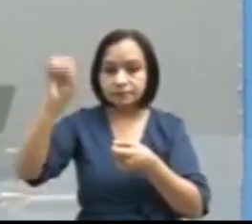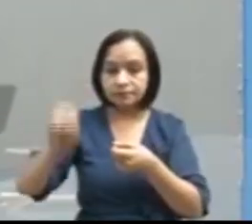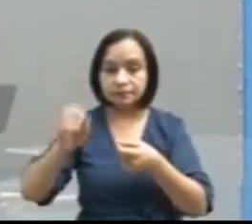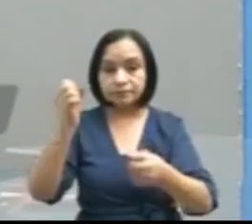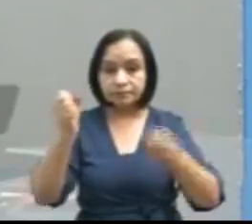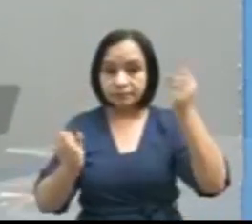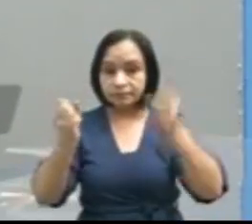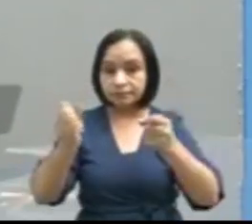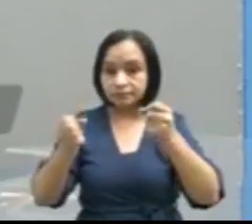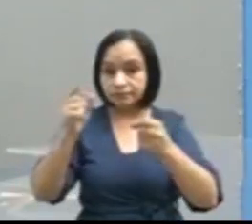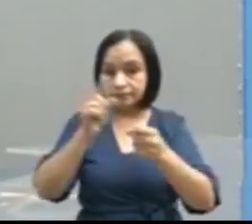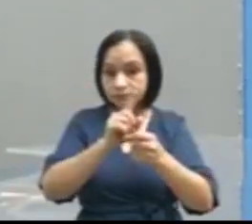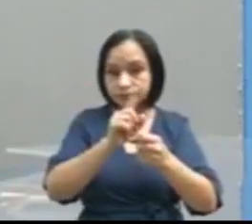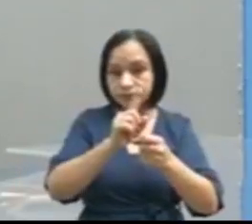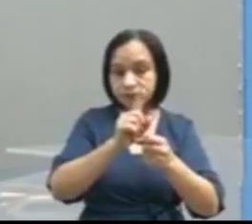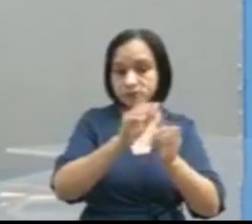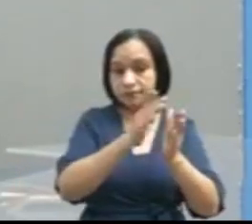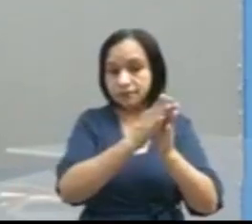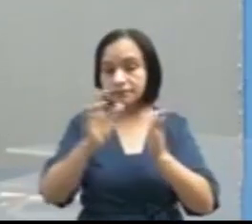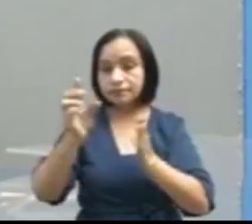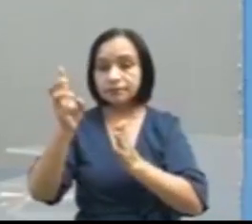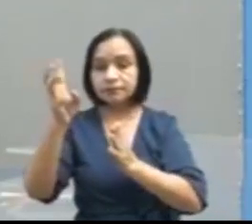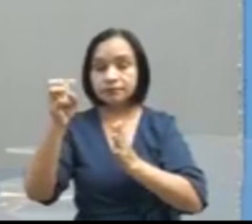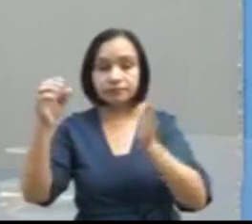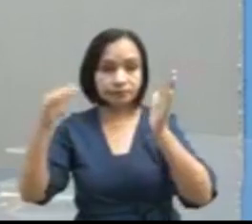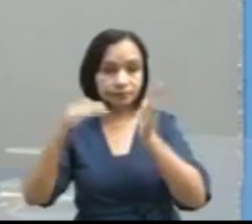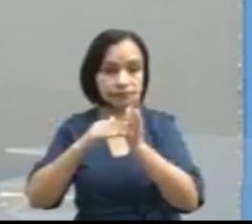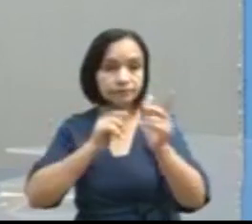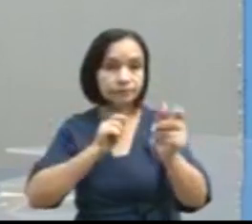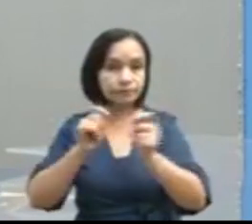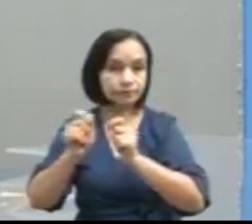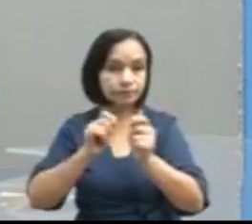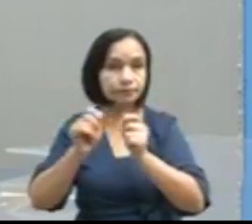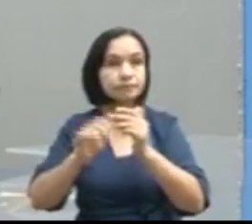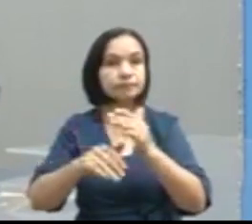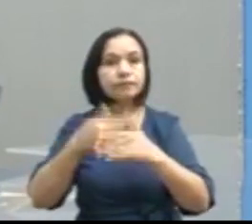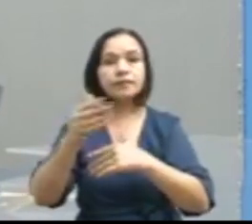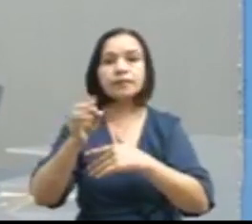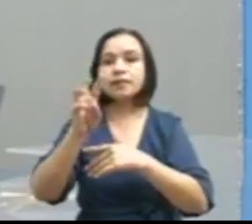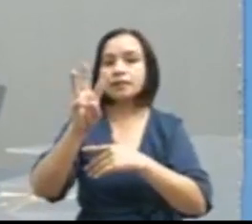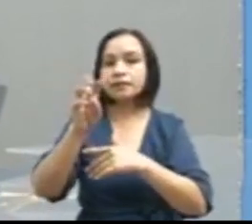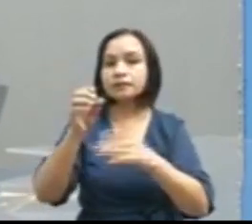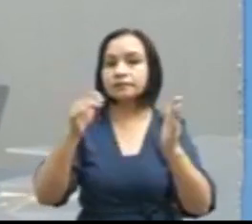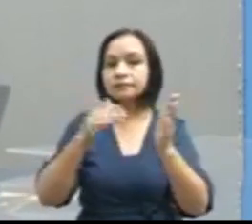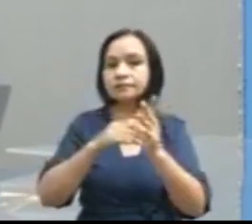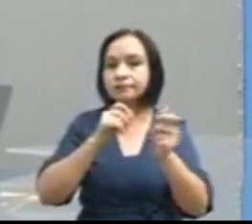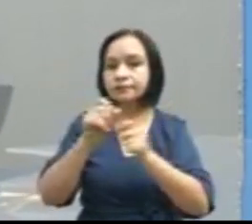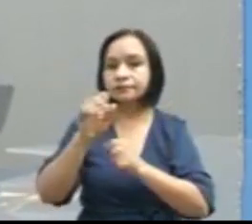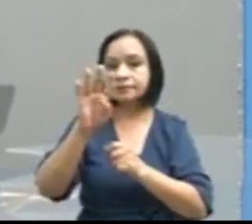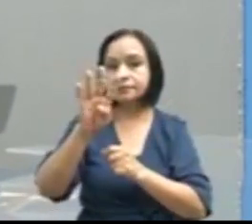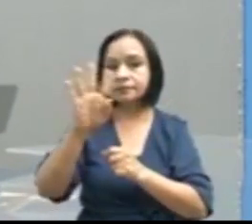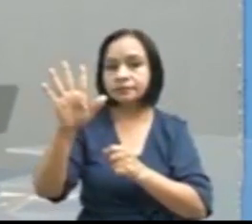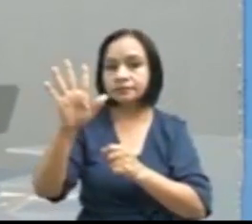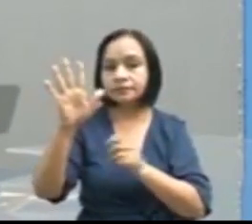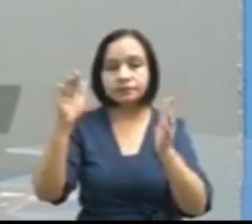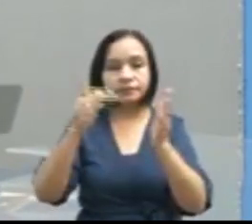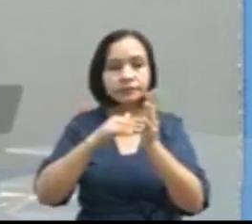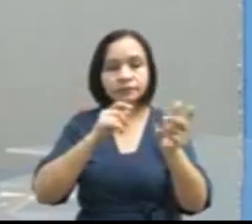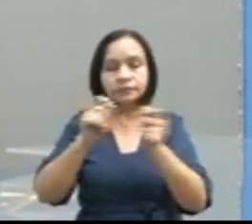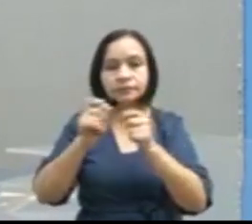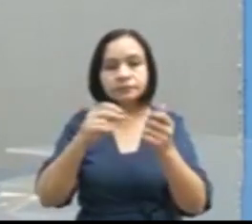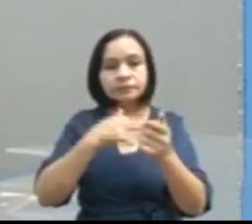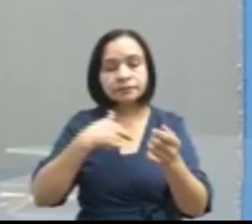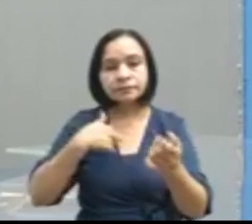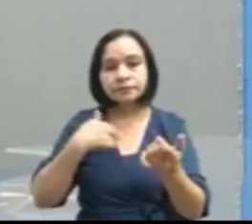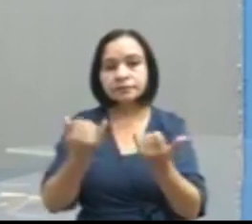vehículos que vayan de 1 a 30 mil dólares. Después de 30 mil dólares hasta 45 mil dólares,